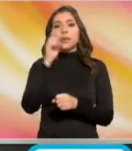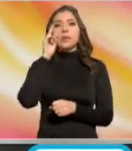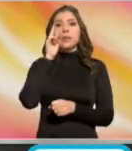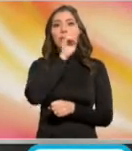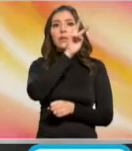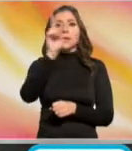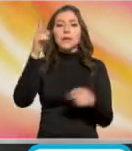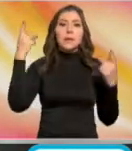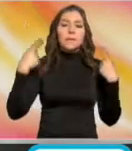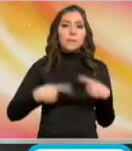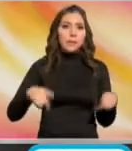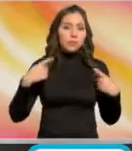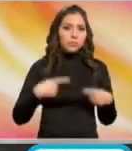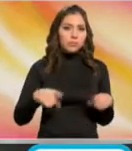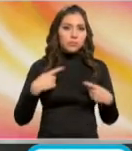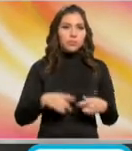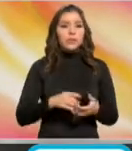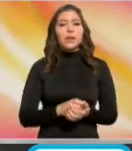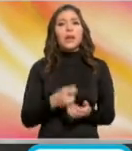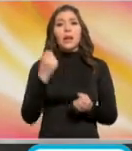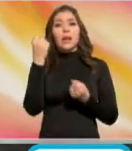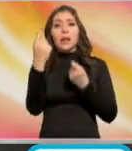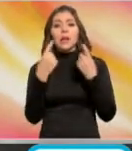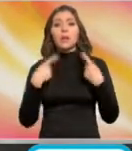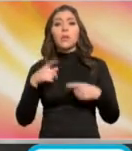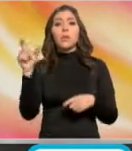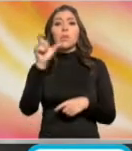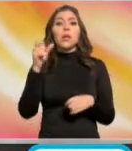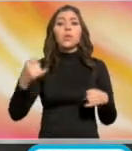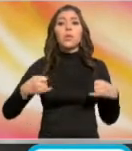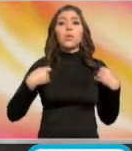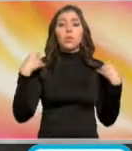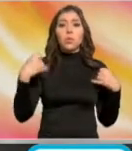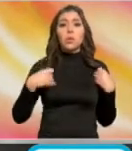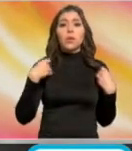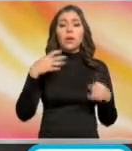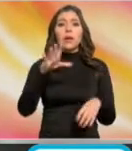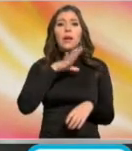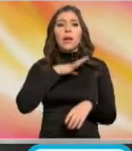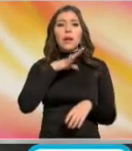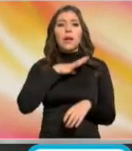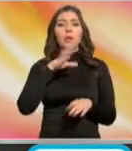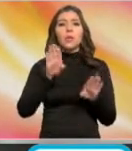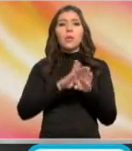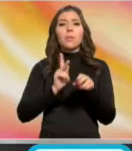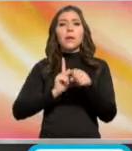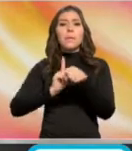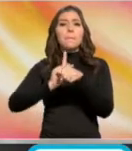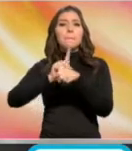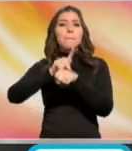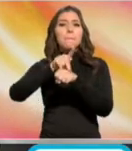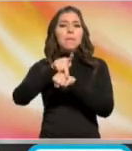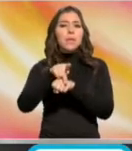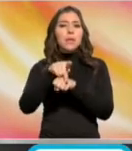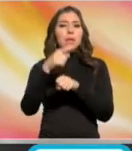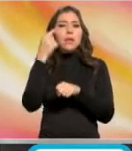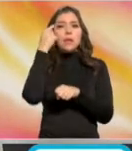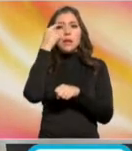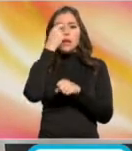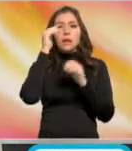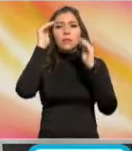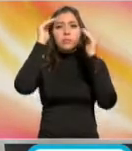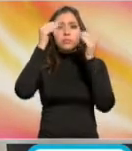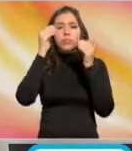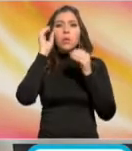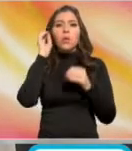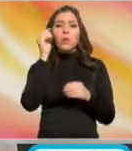hacia la gente. Entonces, hay gente que desde joven presenta una laxitud de la piel en los párpados o las bolsitas, ¿no? Las